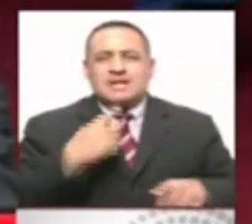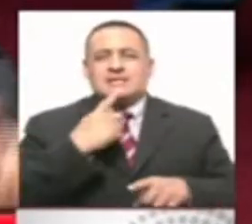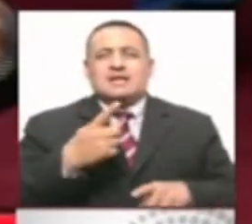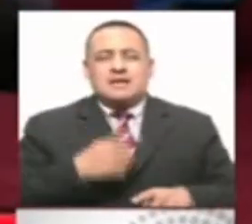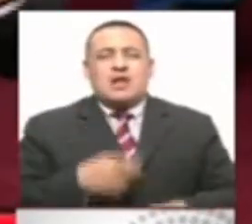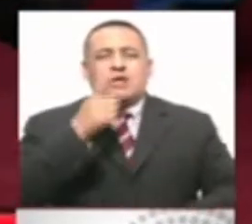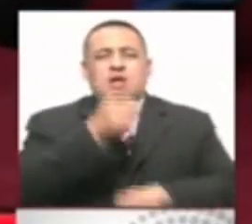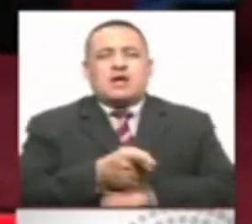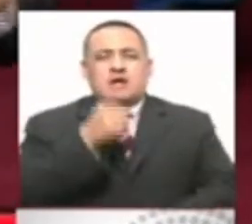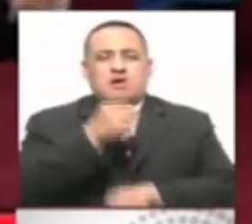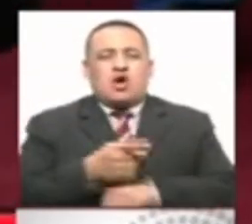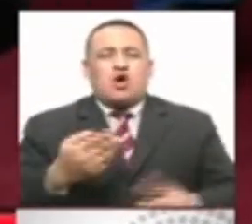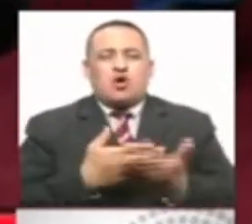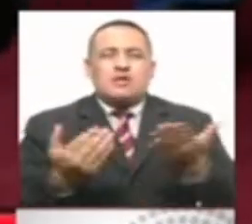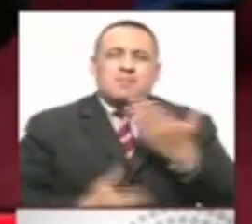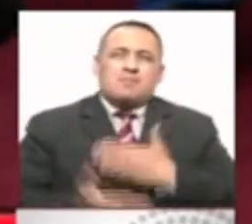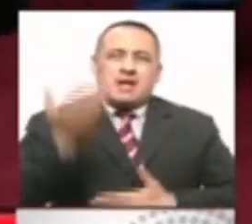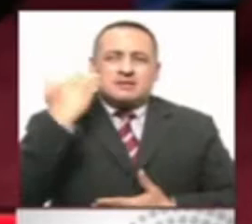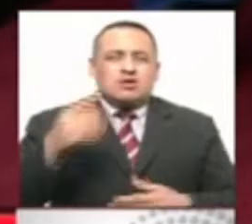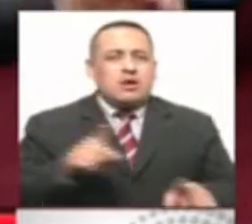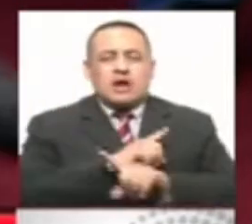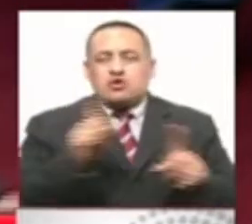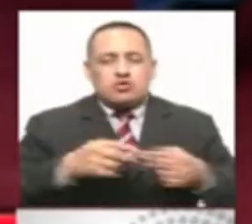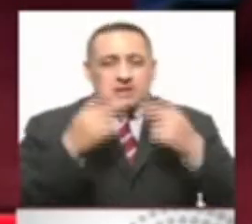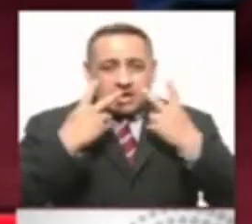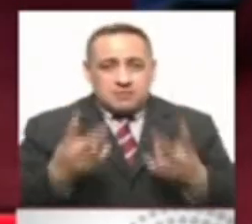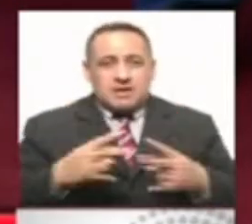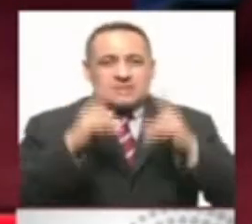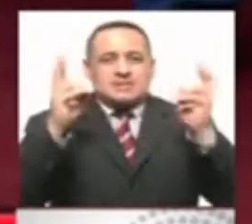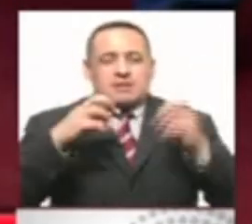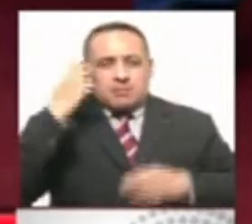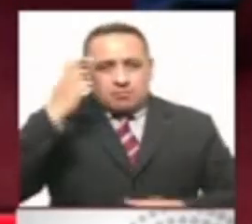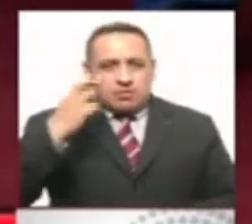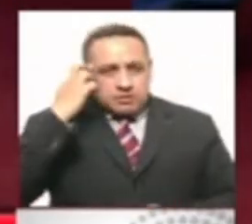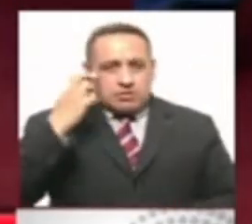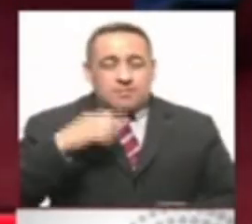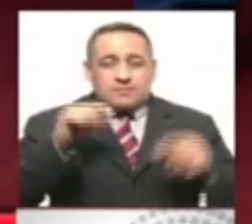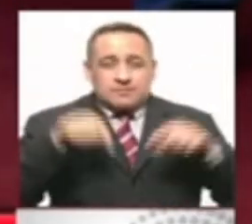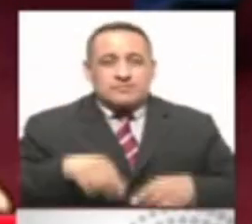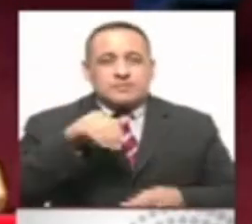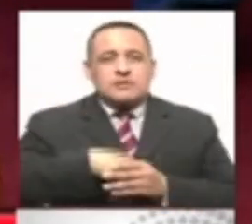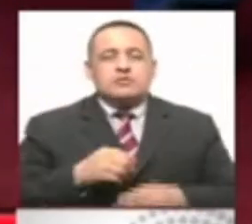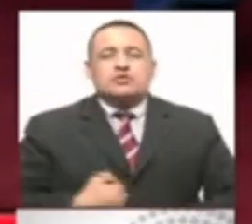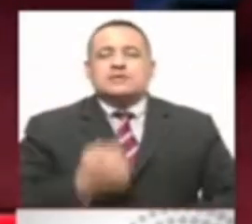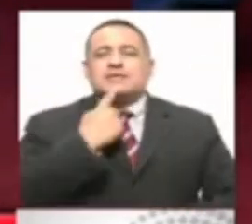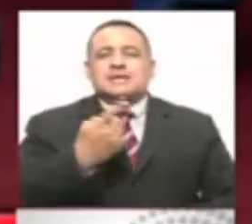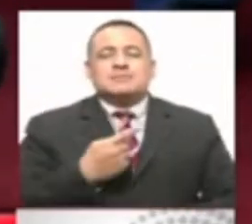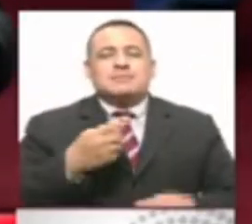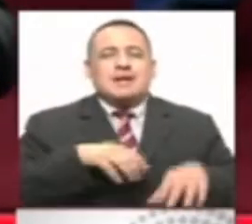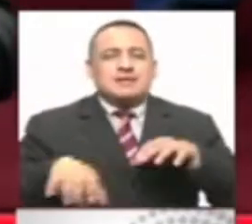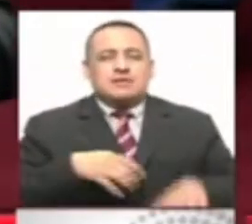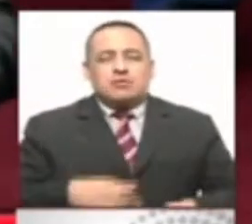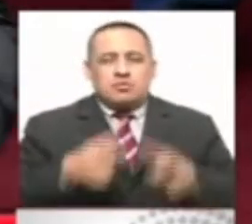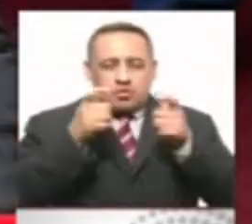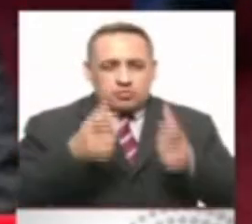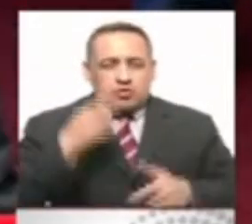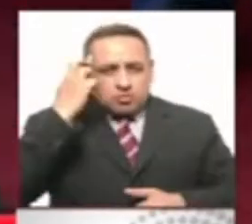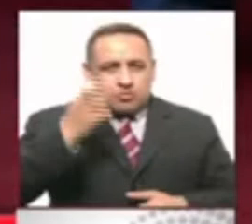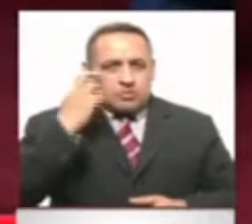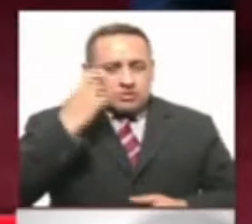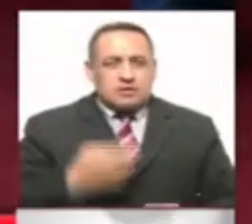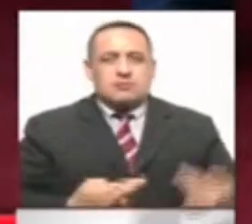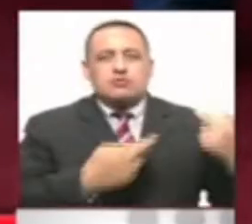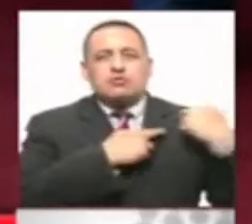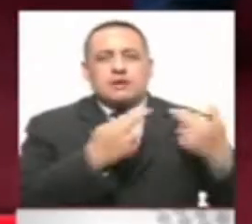interpelando cosas del pasado, cosas que no tienen que ver con la cuestión política. Ese voto es para hacer un control político